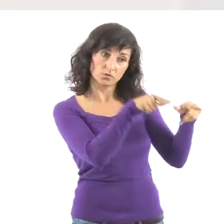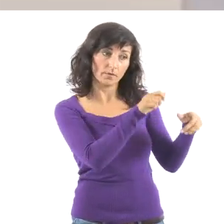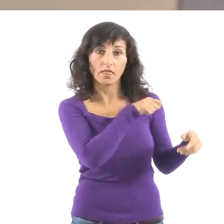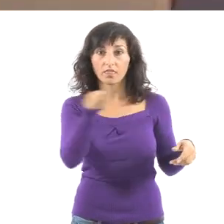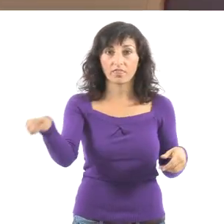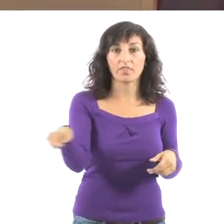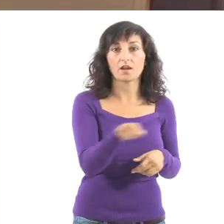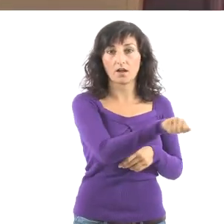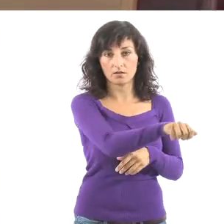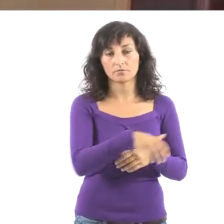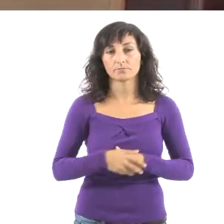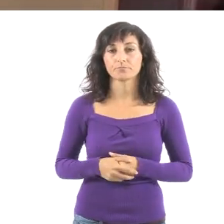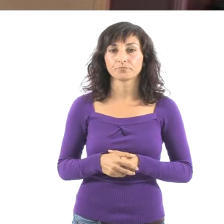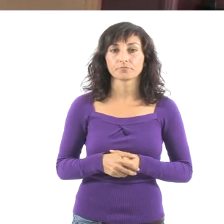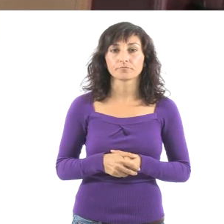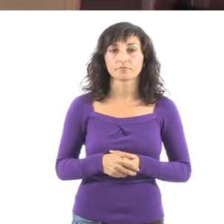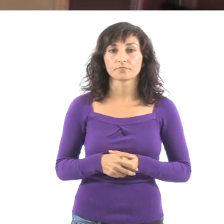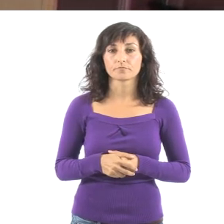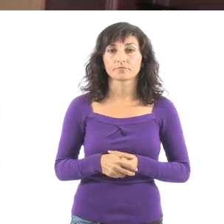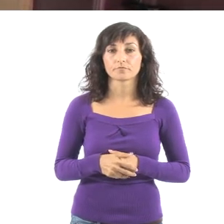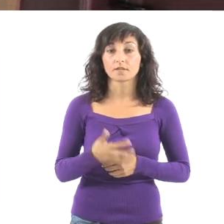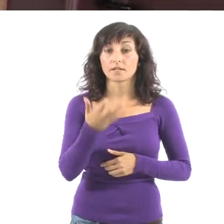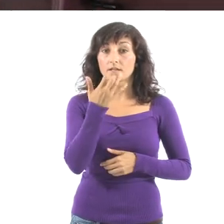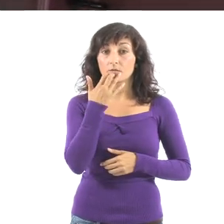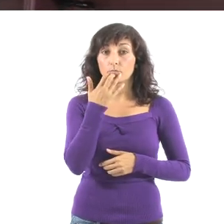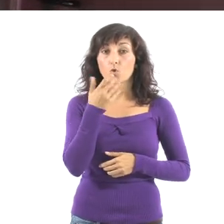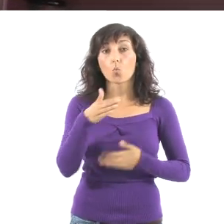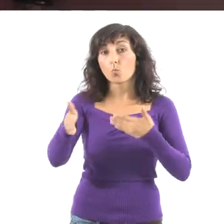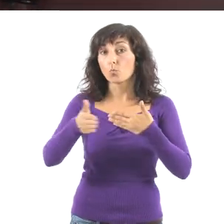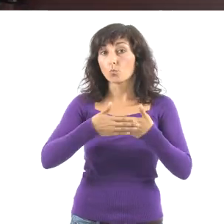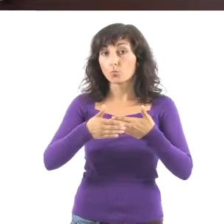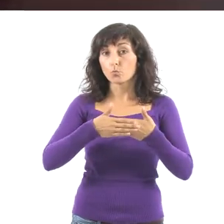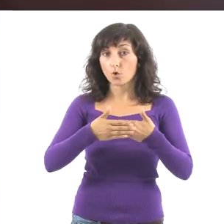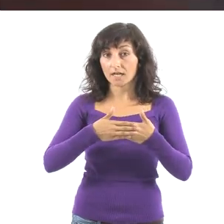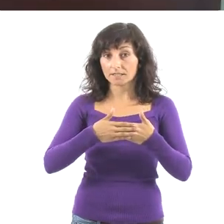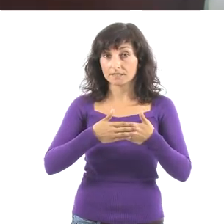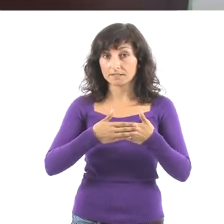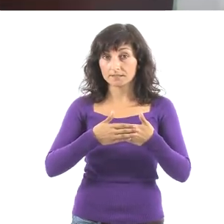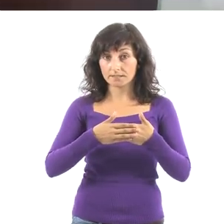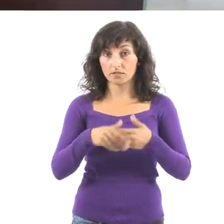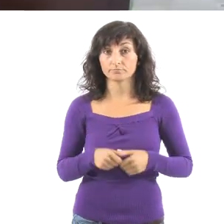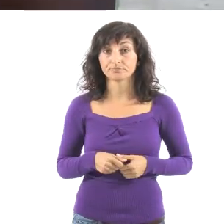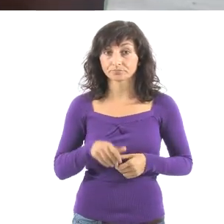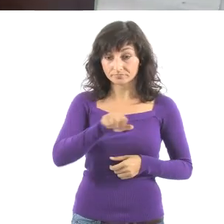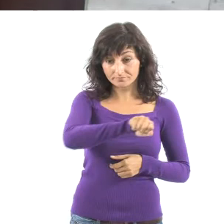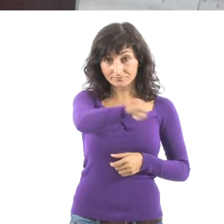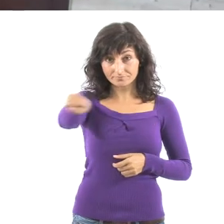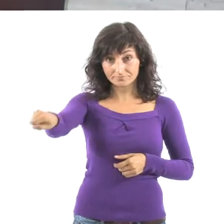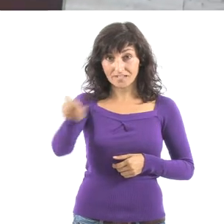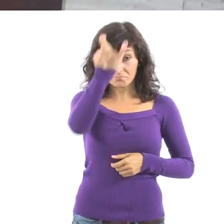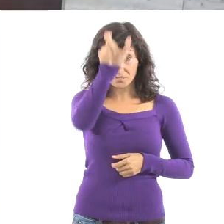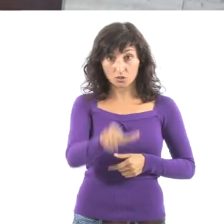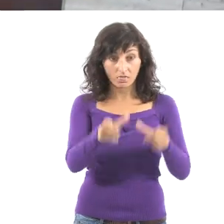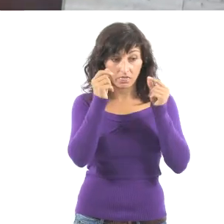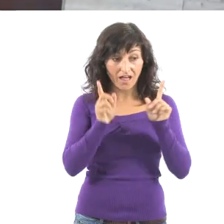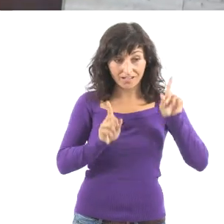visual. En el caso en el que la puerta abra hacia el lado contrario donde está situada la persona deficiente visual, el